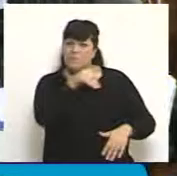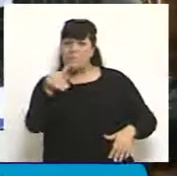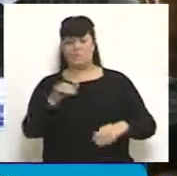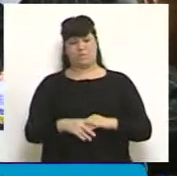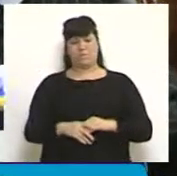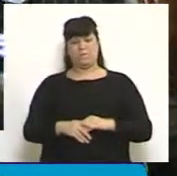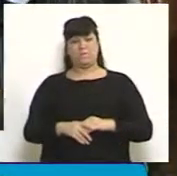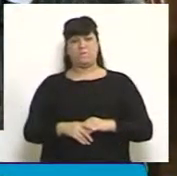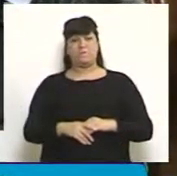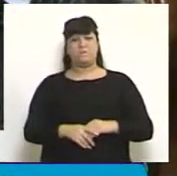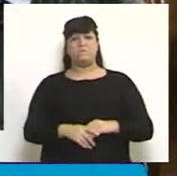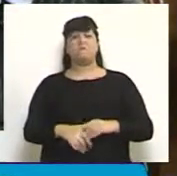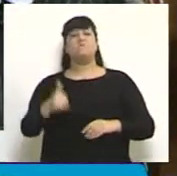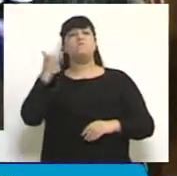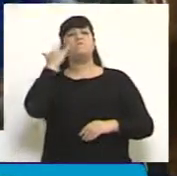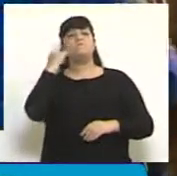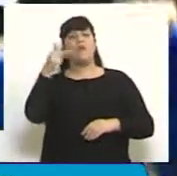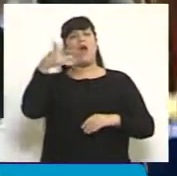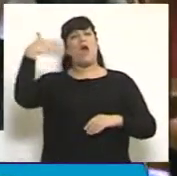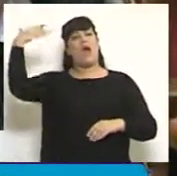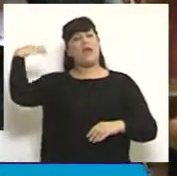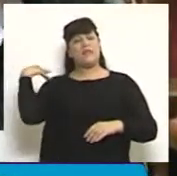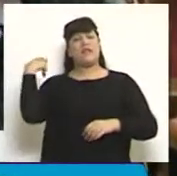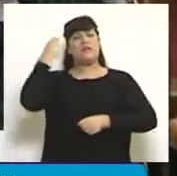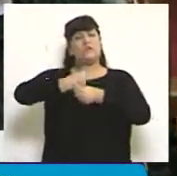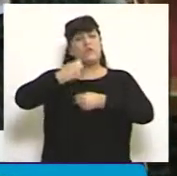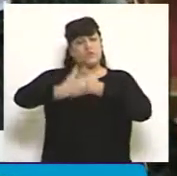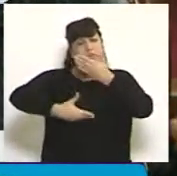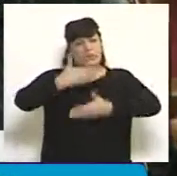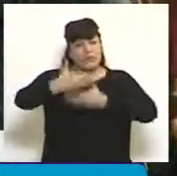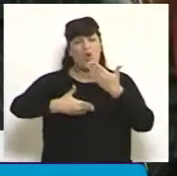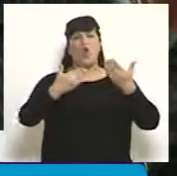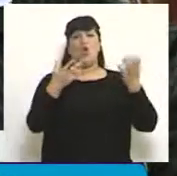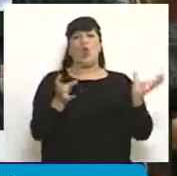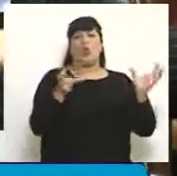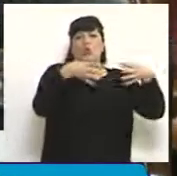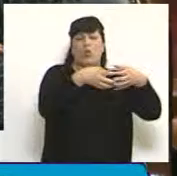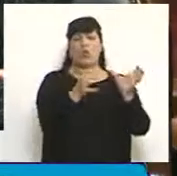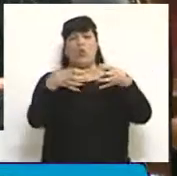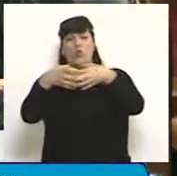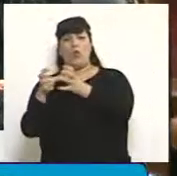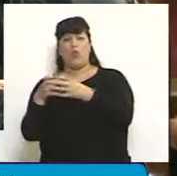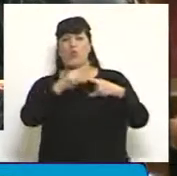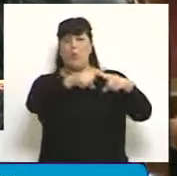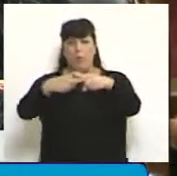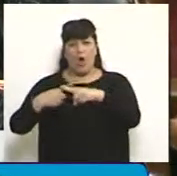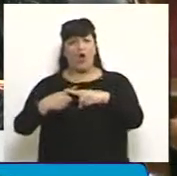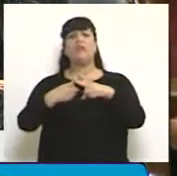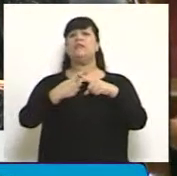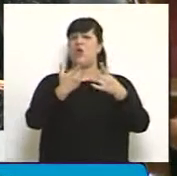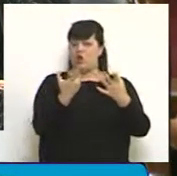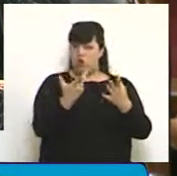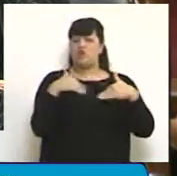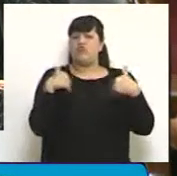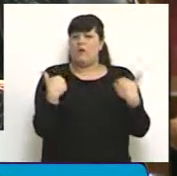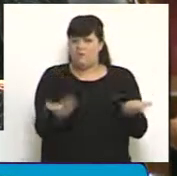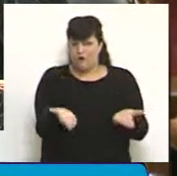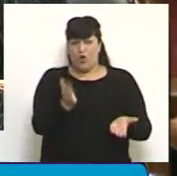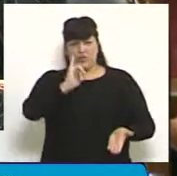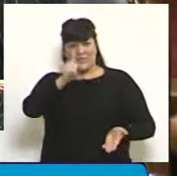tuvo representación de todas las bancadas de esta Cámara y del